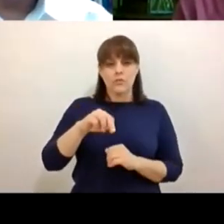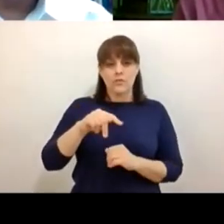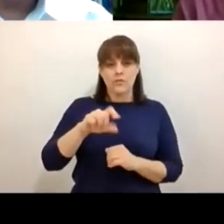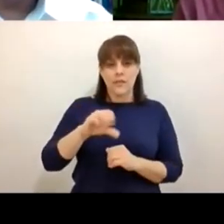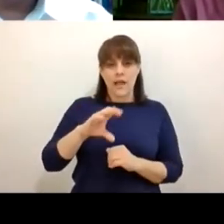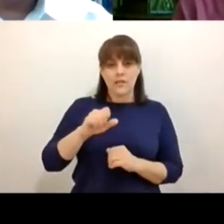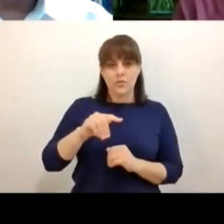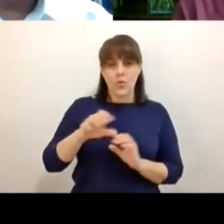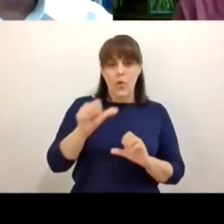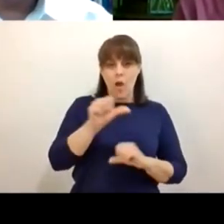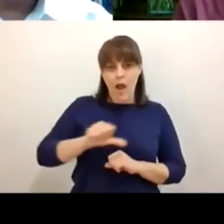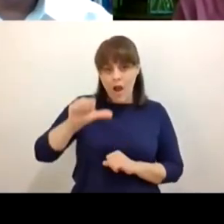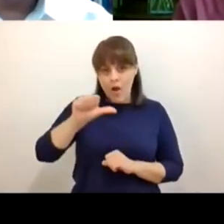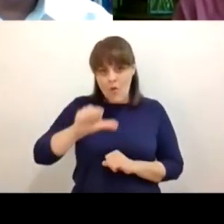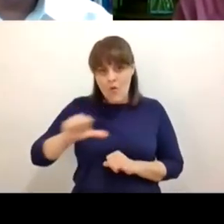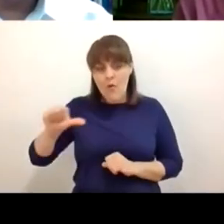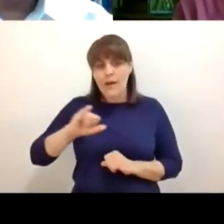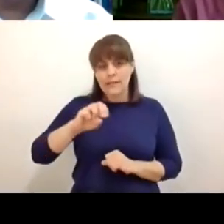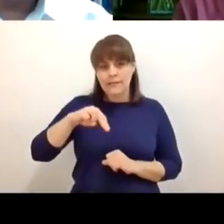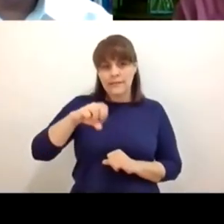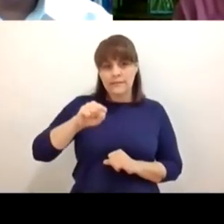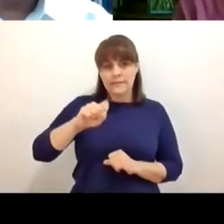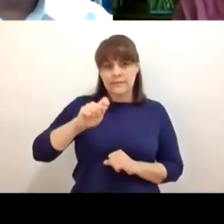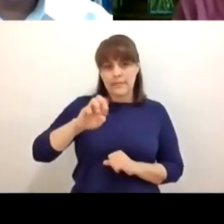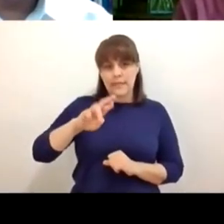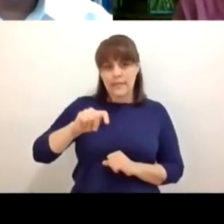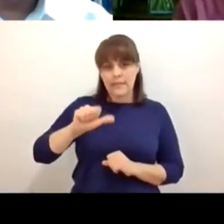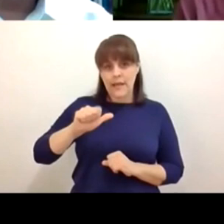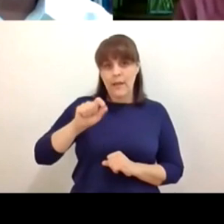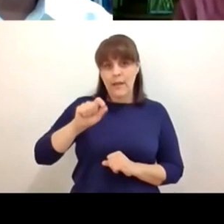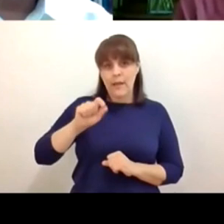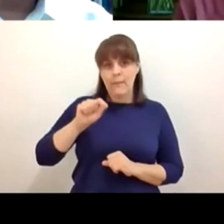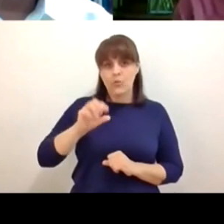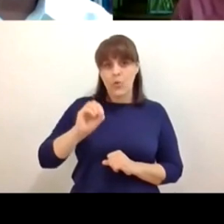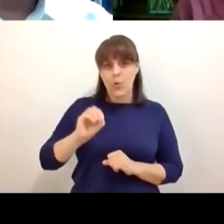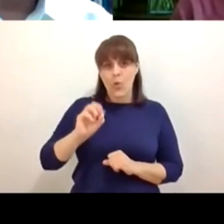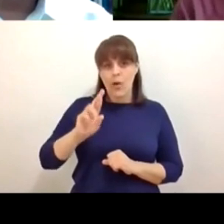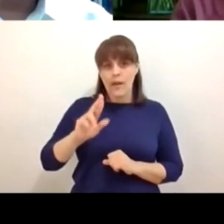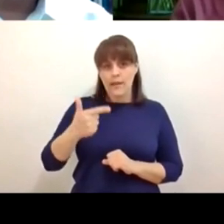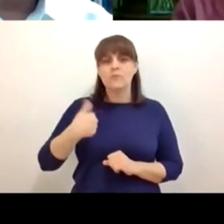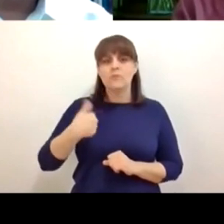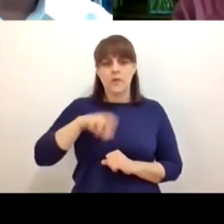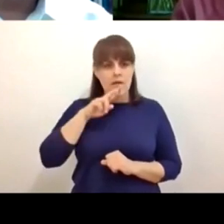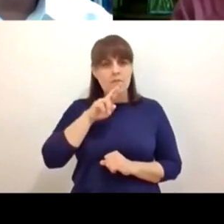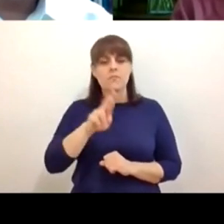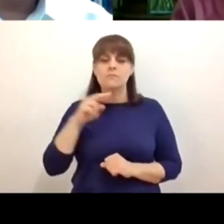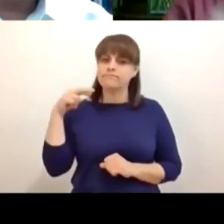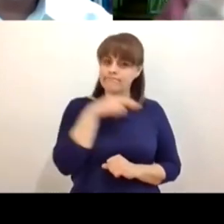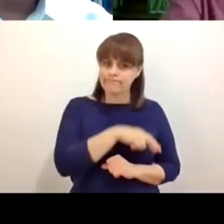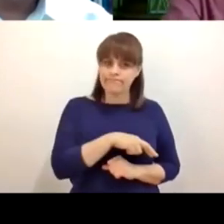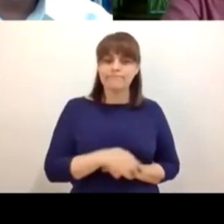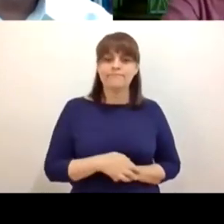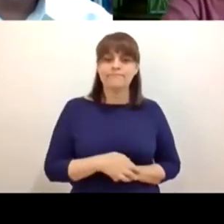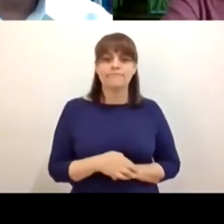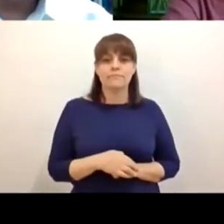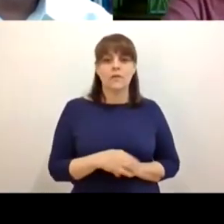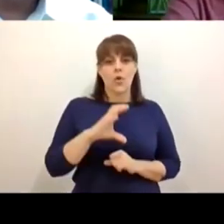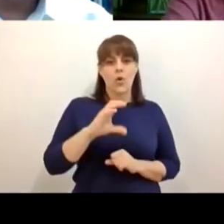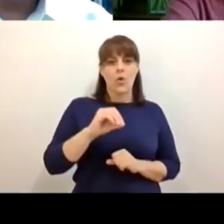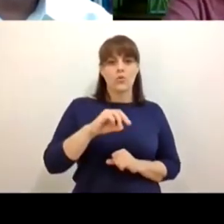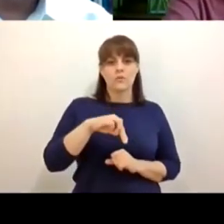contacto@reinserta.org y estamos contestando rápidamente. Perfecto,